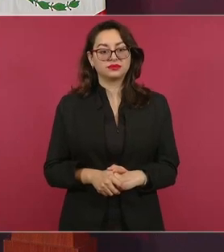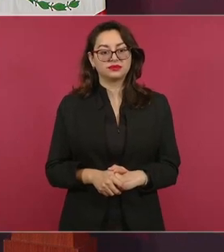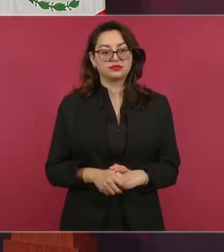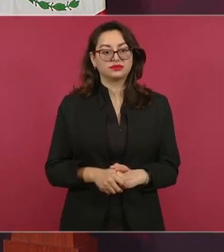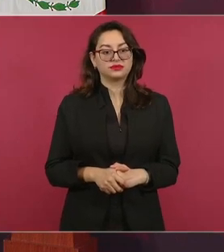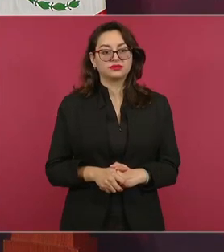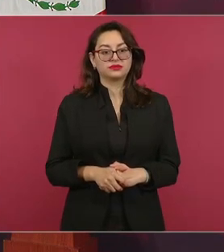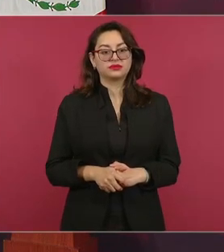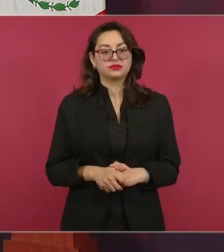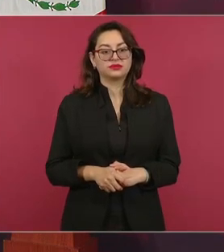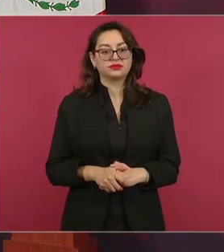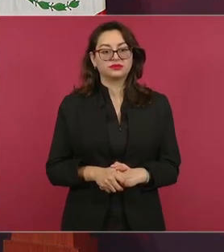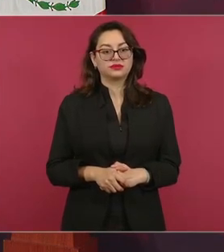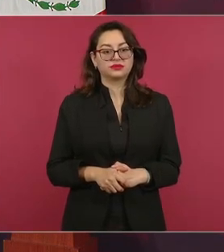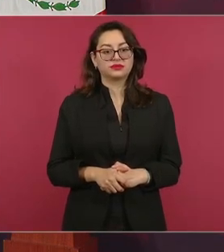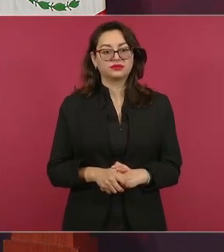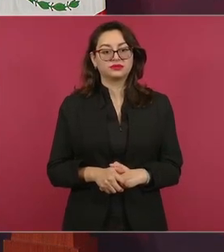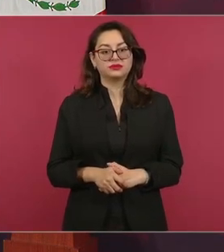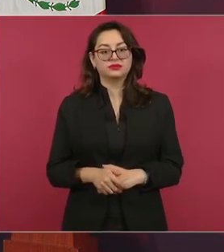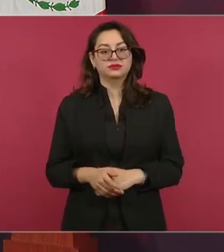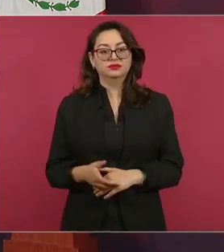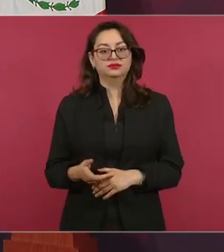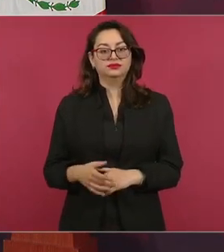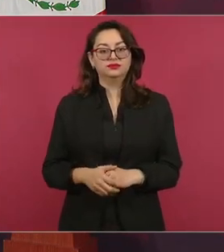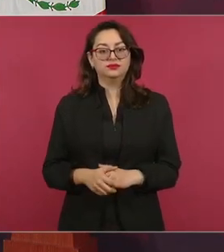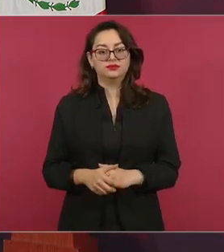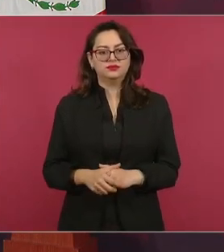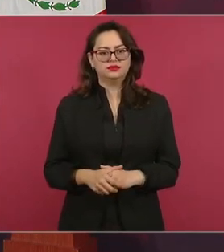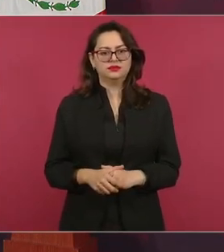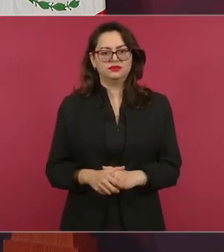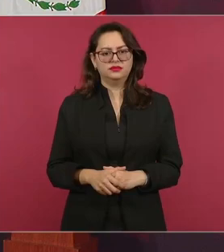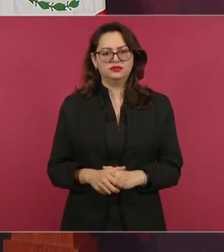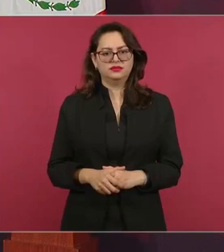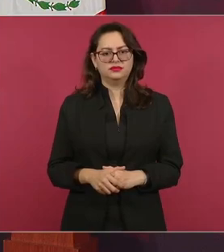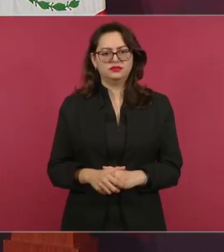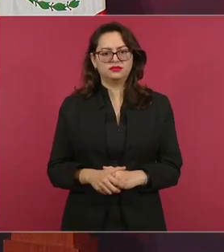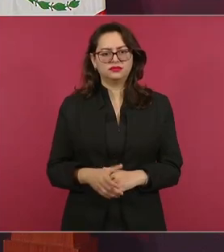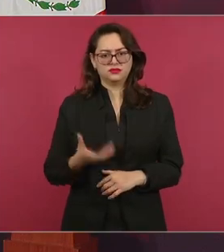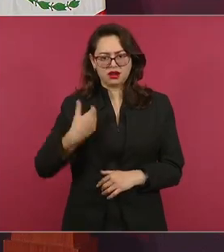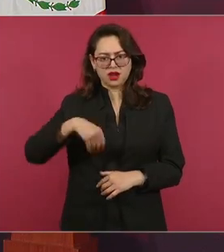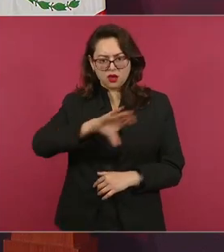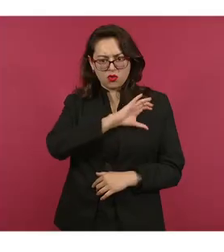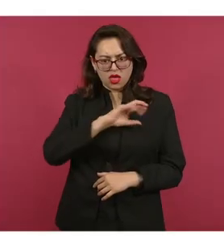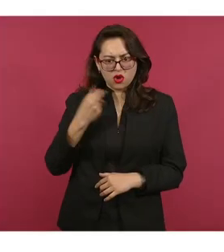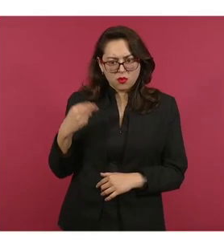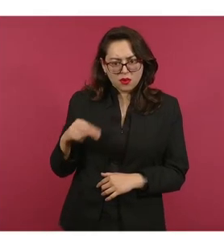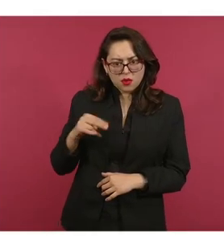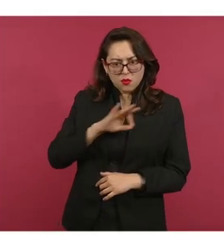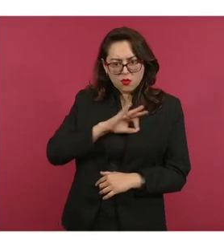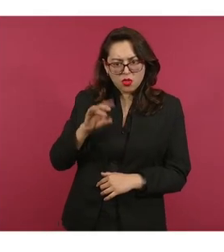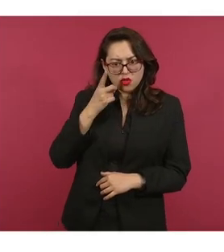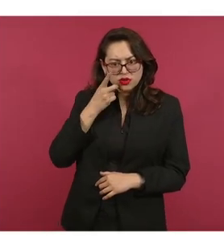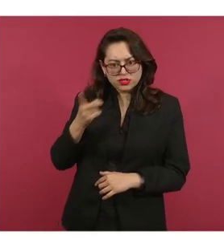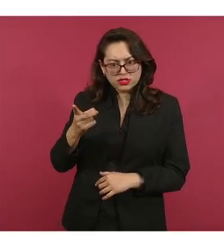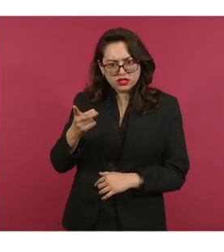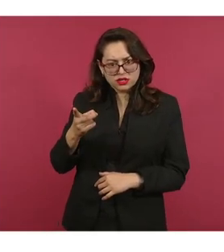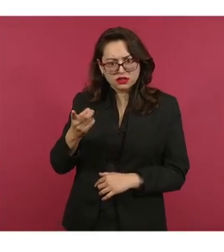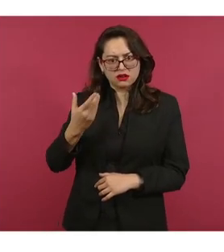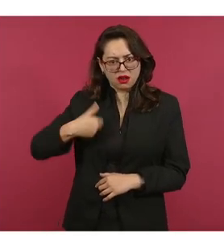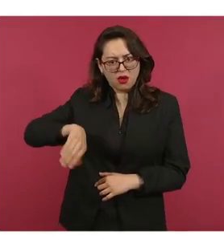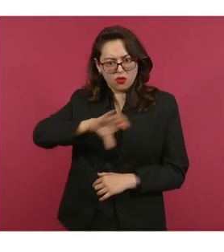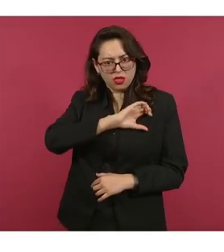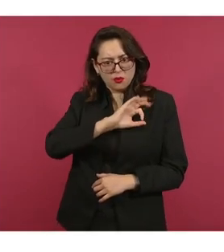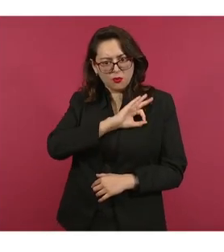Se sube el tren de. No lo. Sí puedo mencionar a Claudia, ¿verdad? Claudia Sheinbaum, sí la puedo